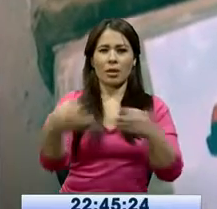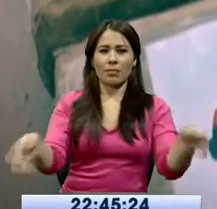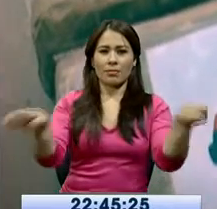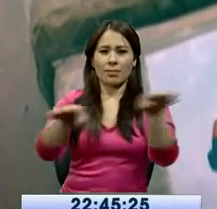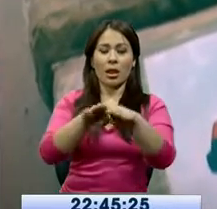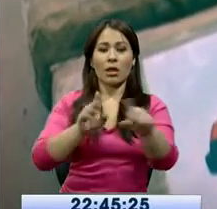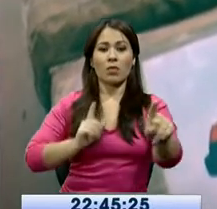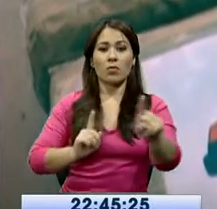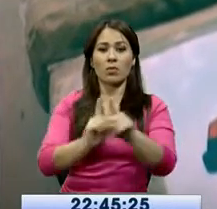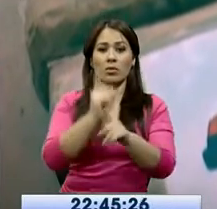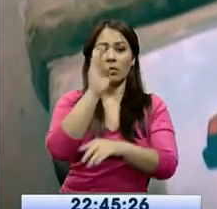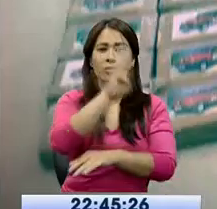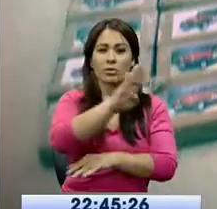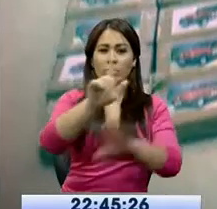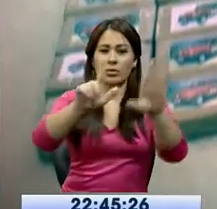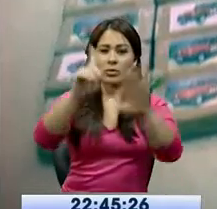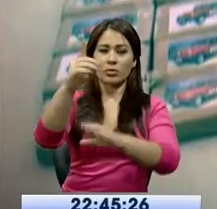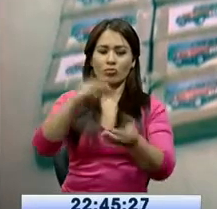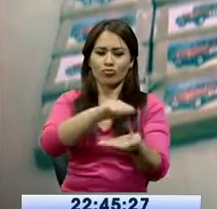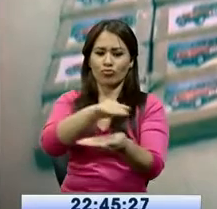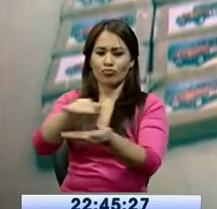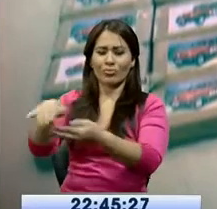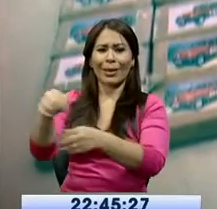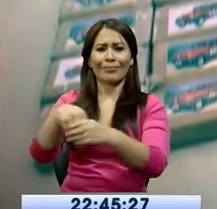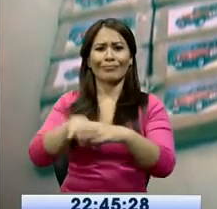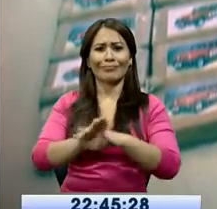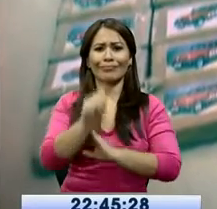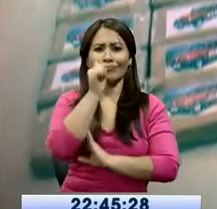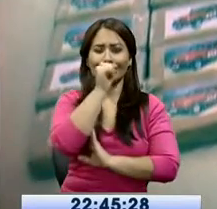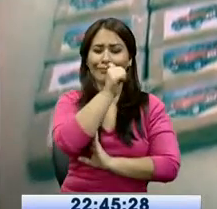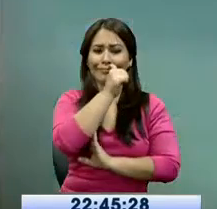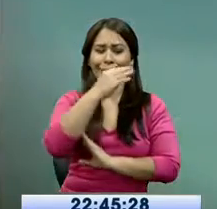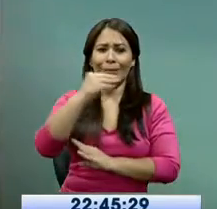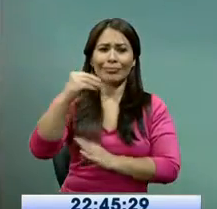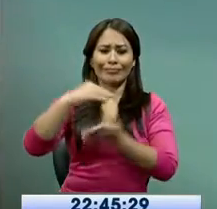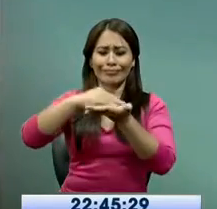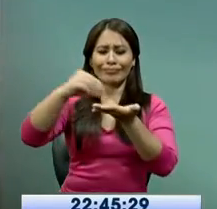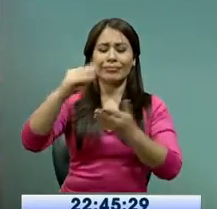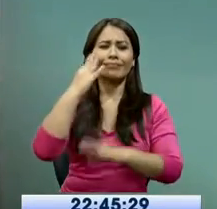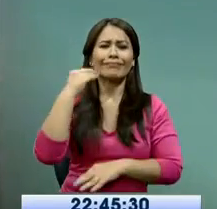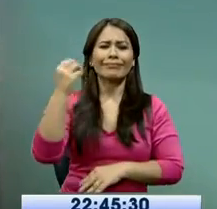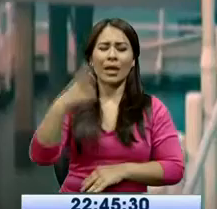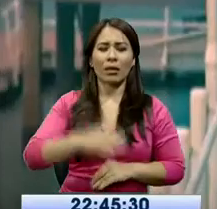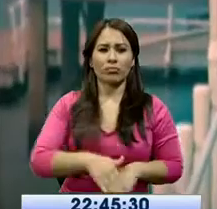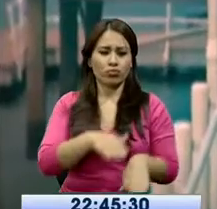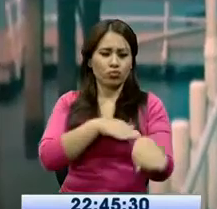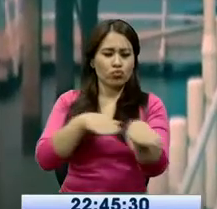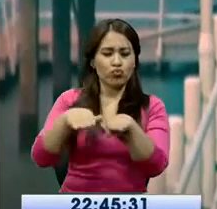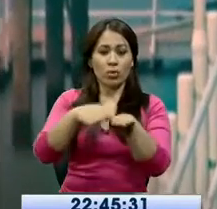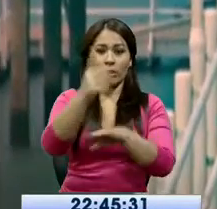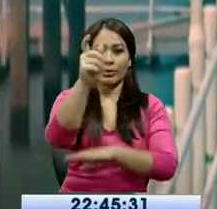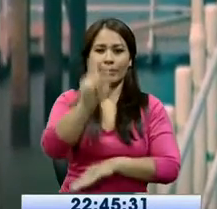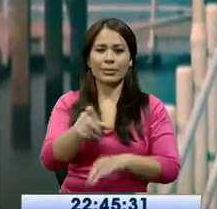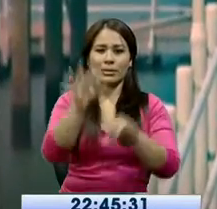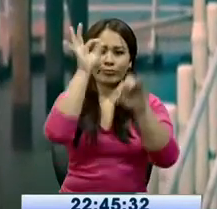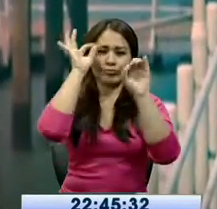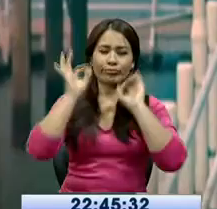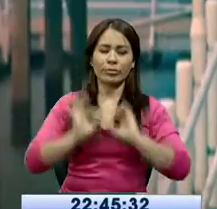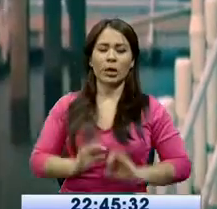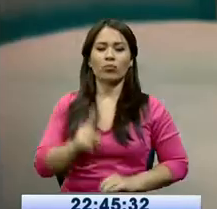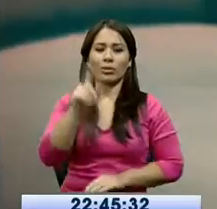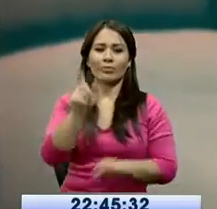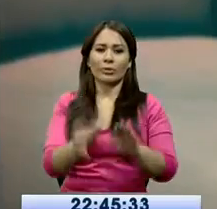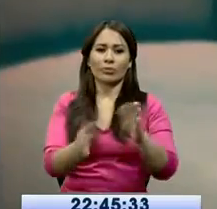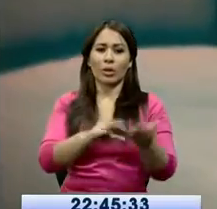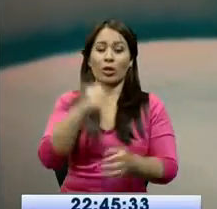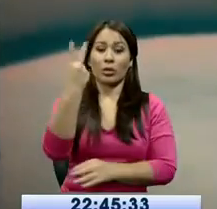incautaron 471 bloques que contenían clorhidrato de cocaína. Producto de la persecución, una persona resultó fallecida,